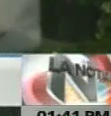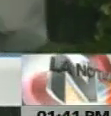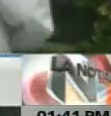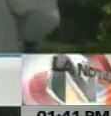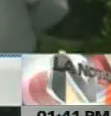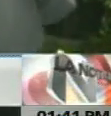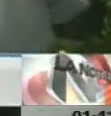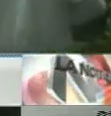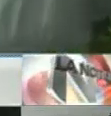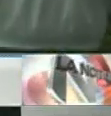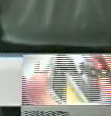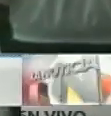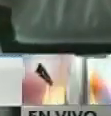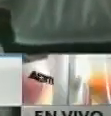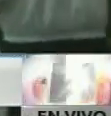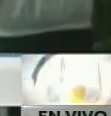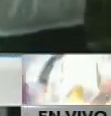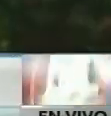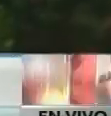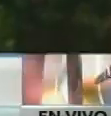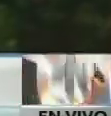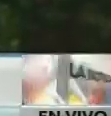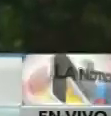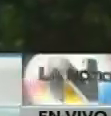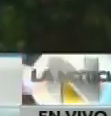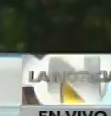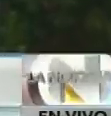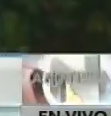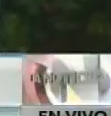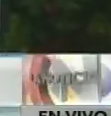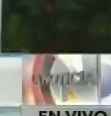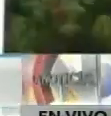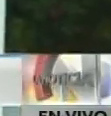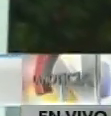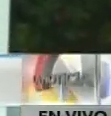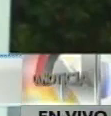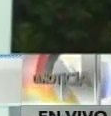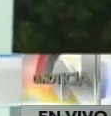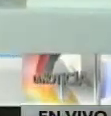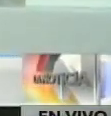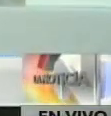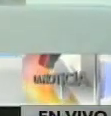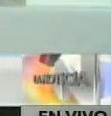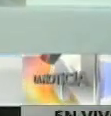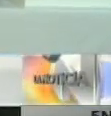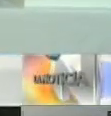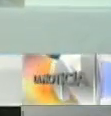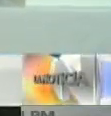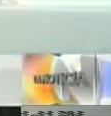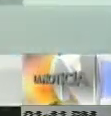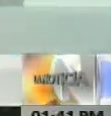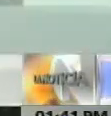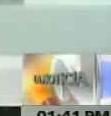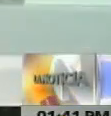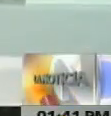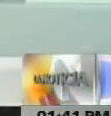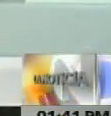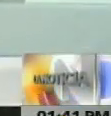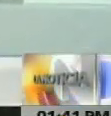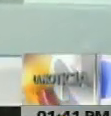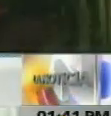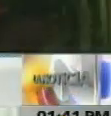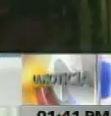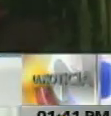no le dan solución al tema de la justicia en favor del pueblo